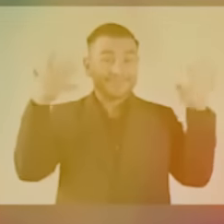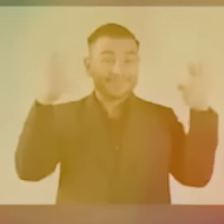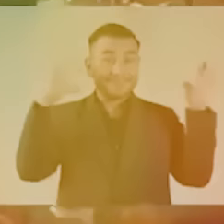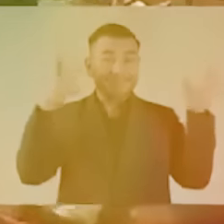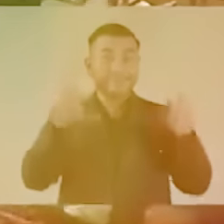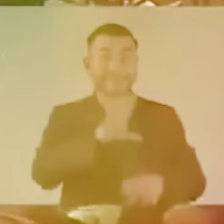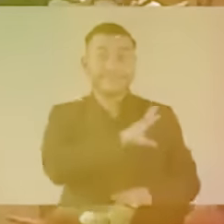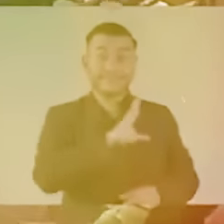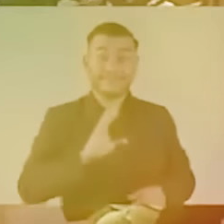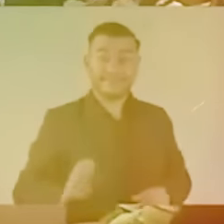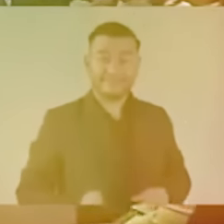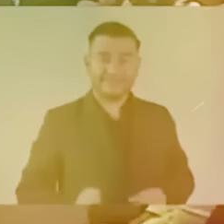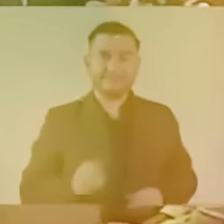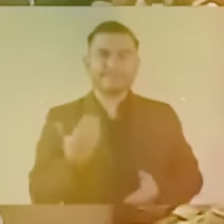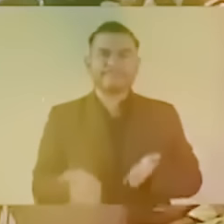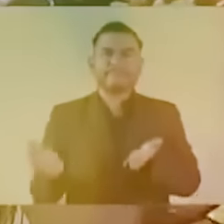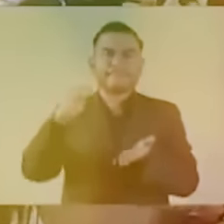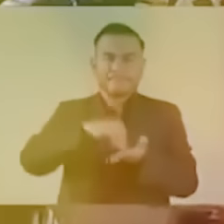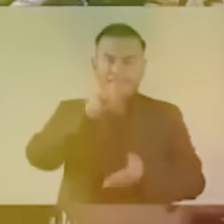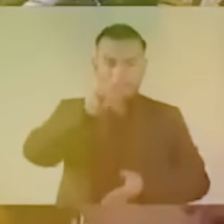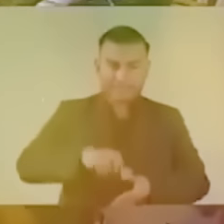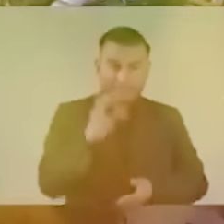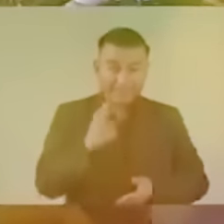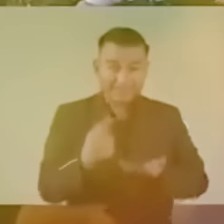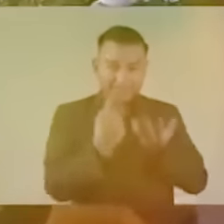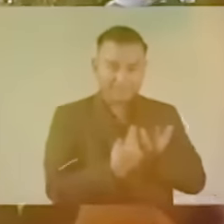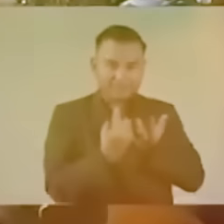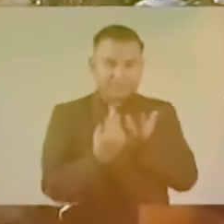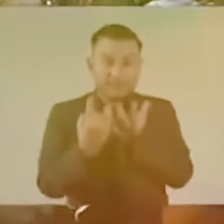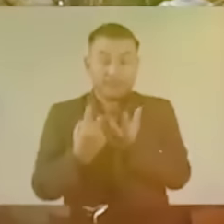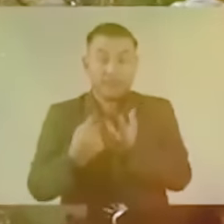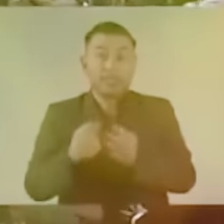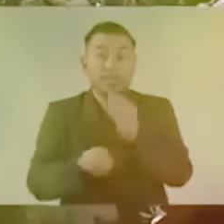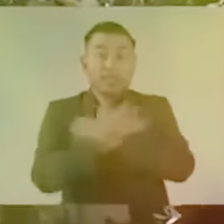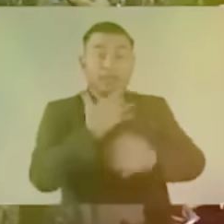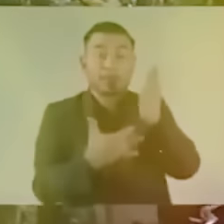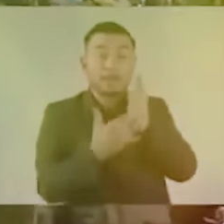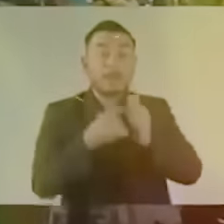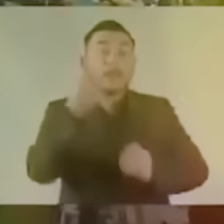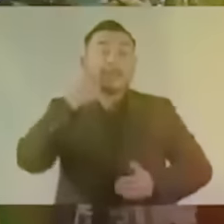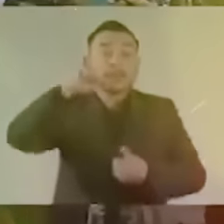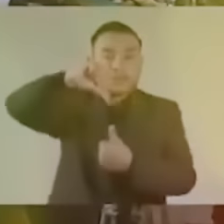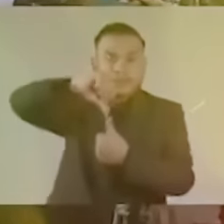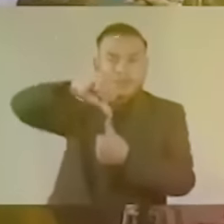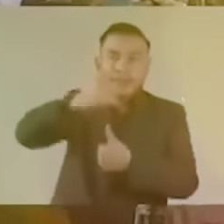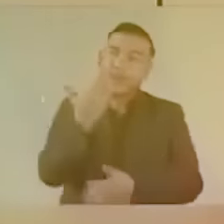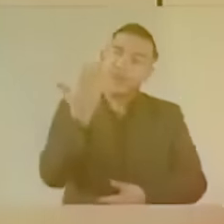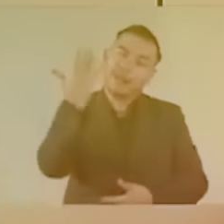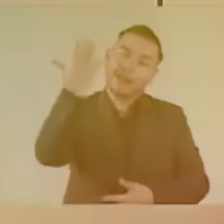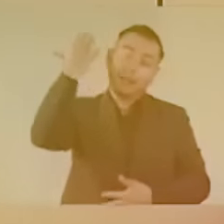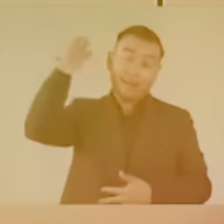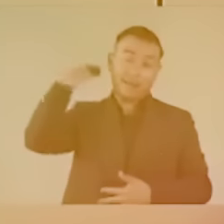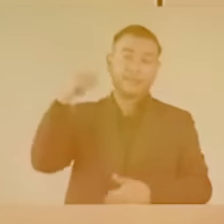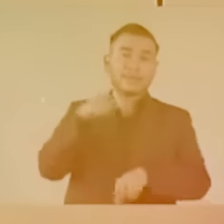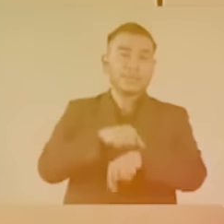El Salvador va a volver a ser el líder en la pujancia y en la innovación en Centroamérica. Como lo fue en algún tiempo, un